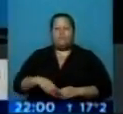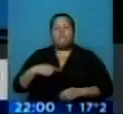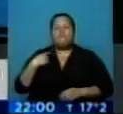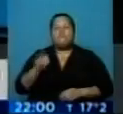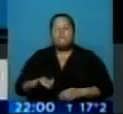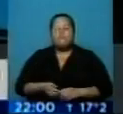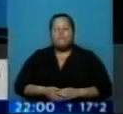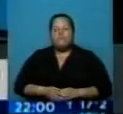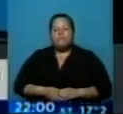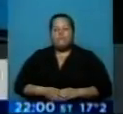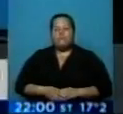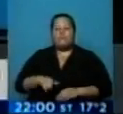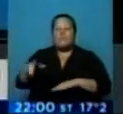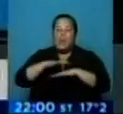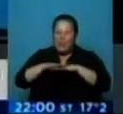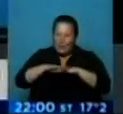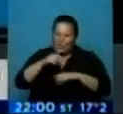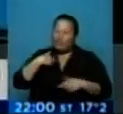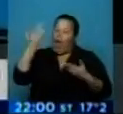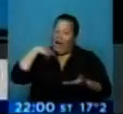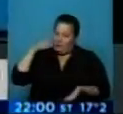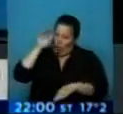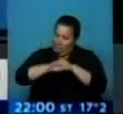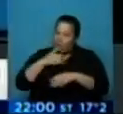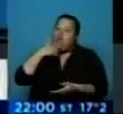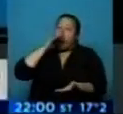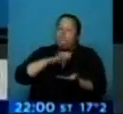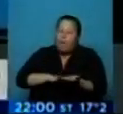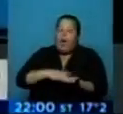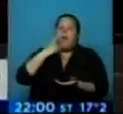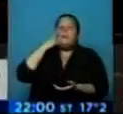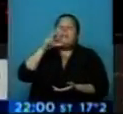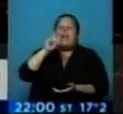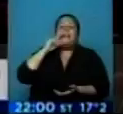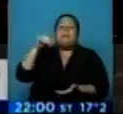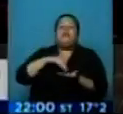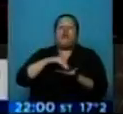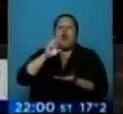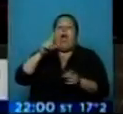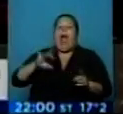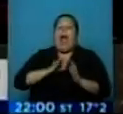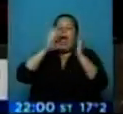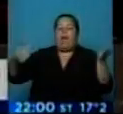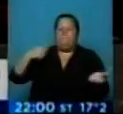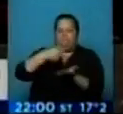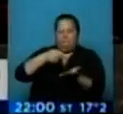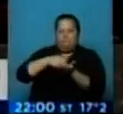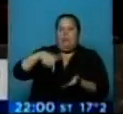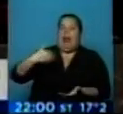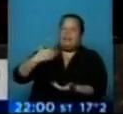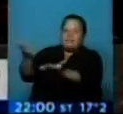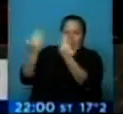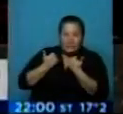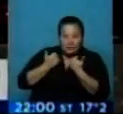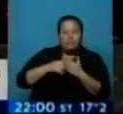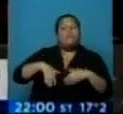atraer ese piso al que me comprometí de 30.000 millones de dólares anuales de inversión a nuestro país, tan